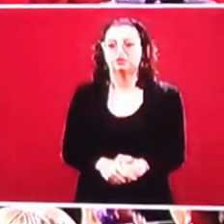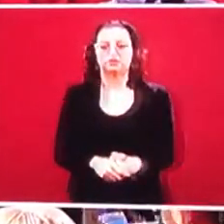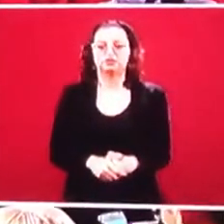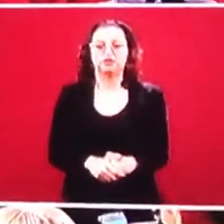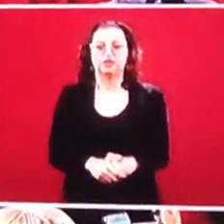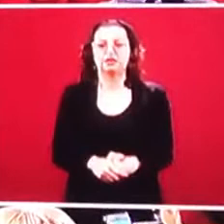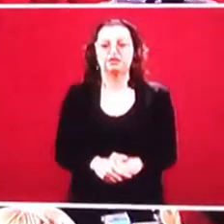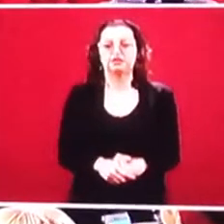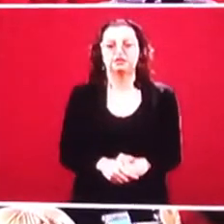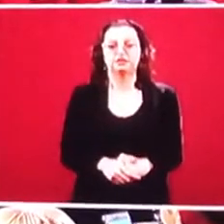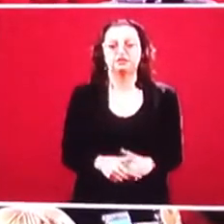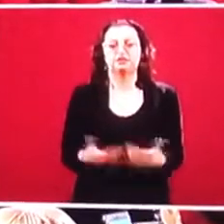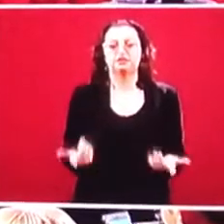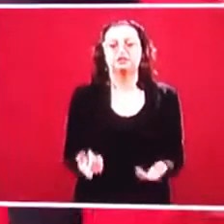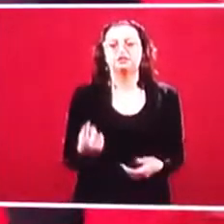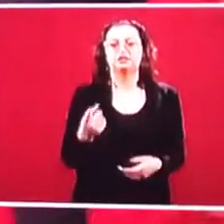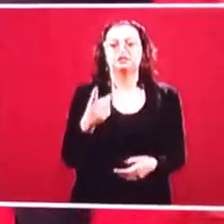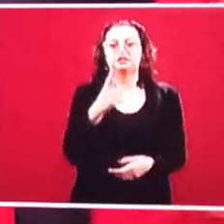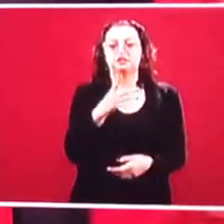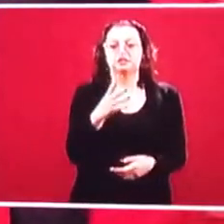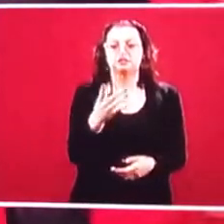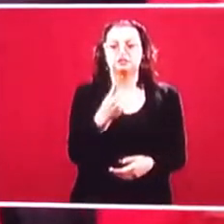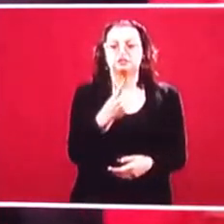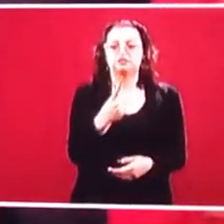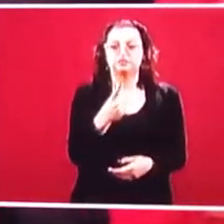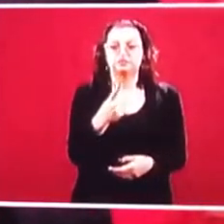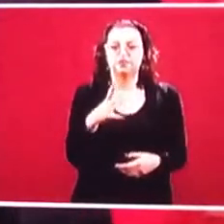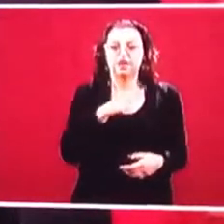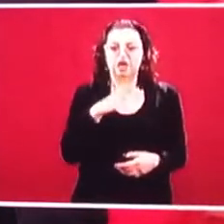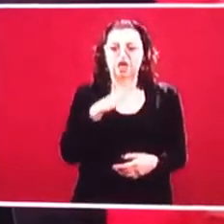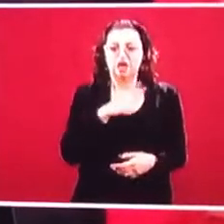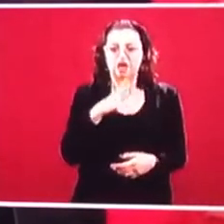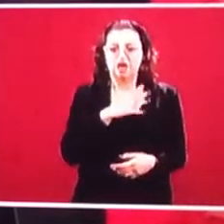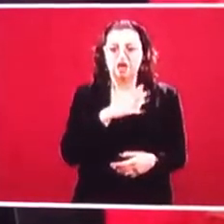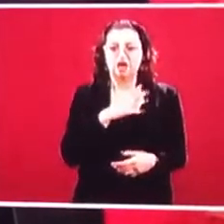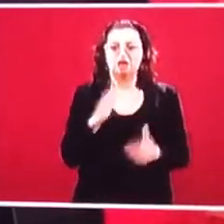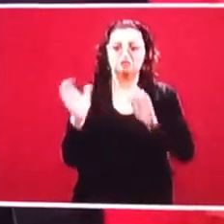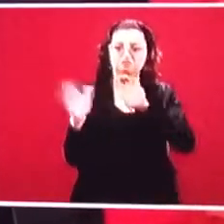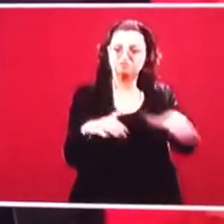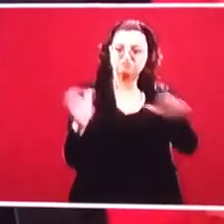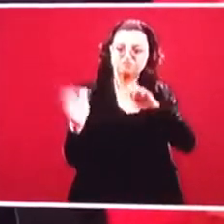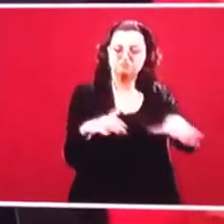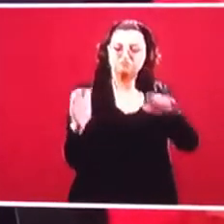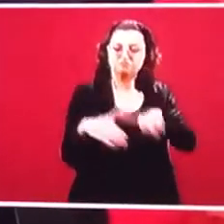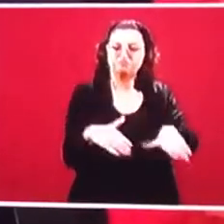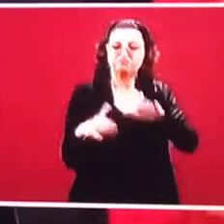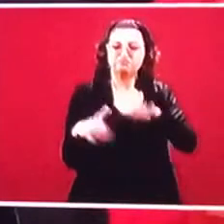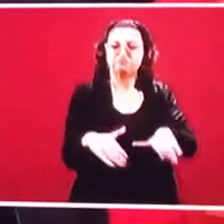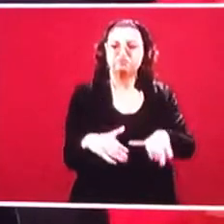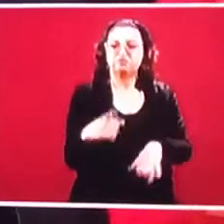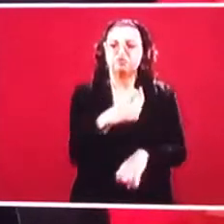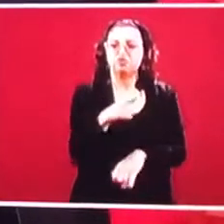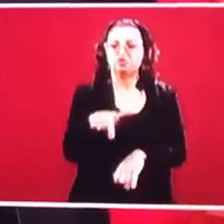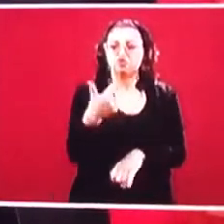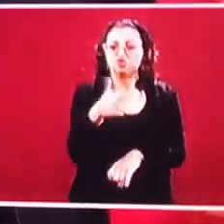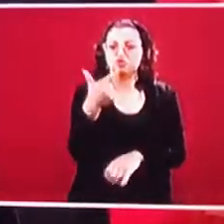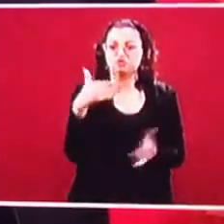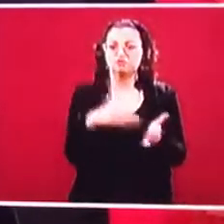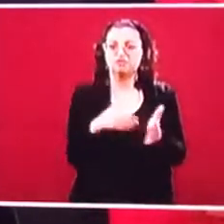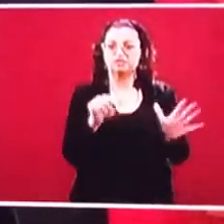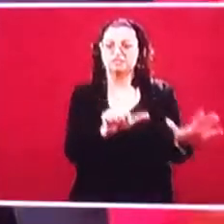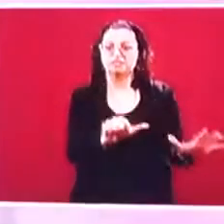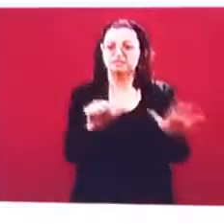llama el Facebook. Y esa columna, pues no sé, impactó tanto que llegué a más de